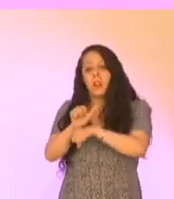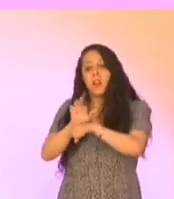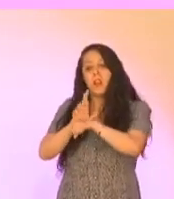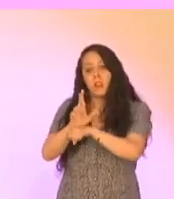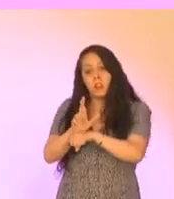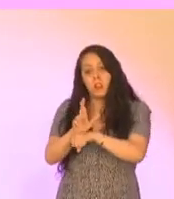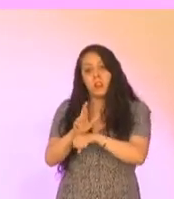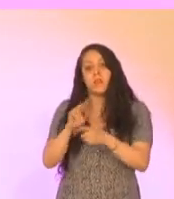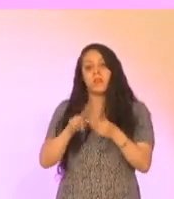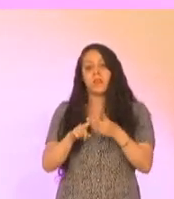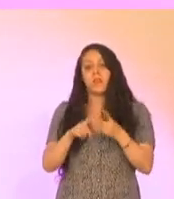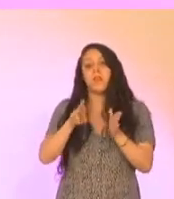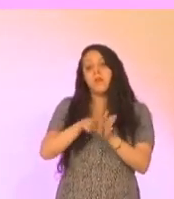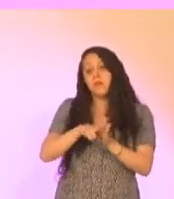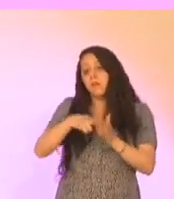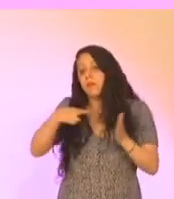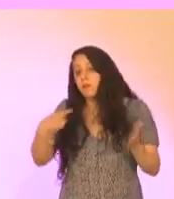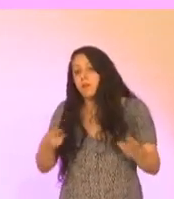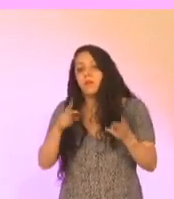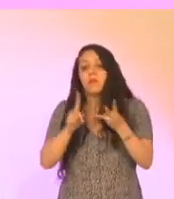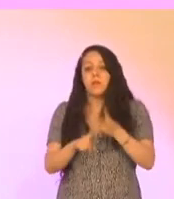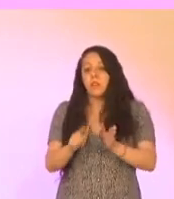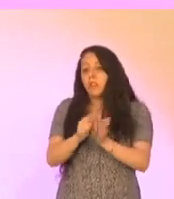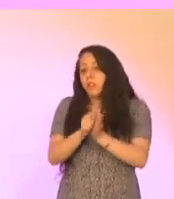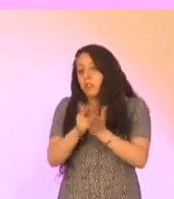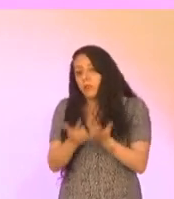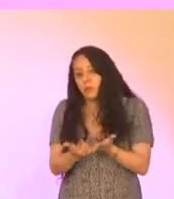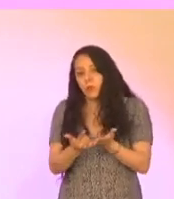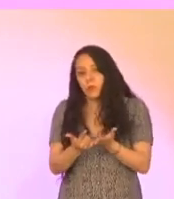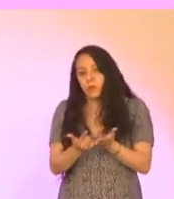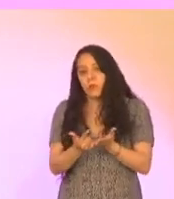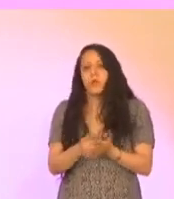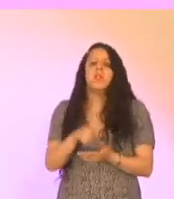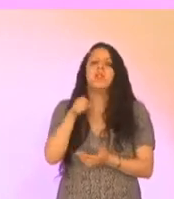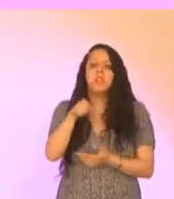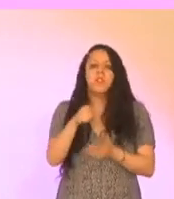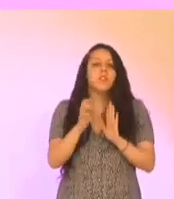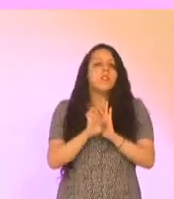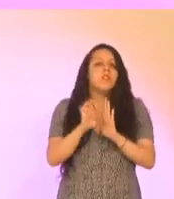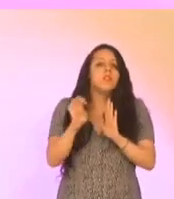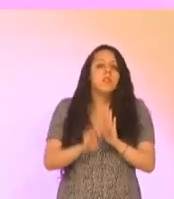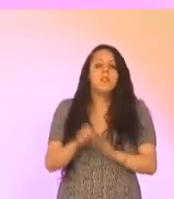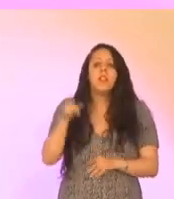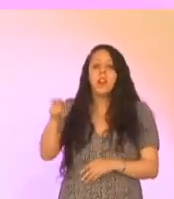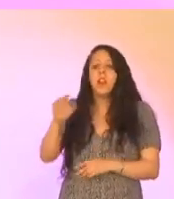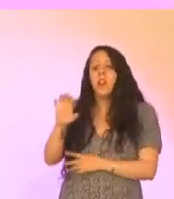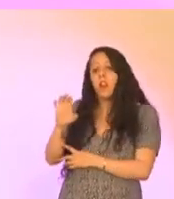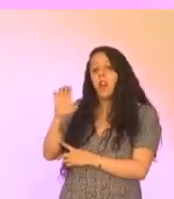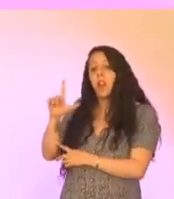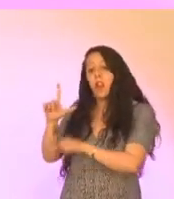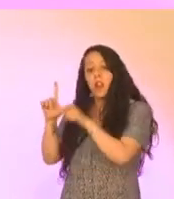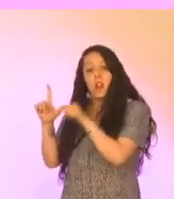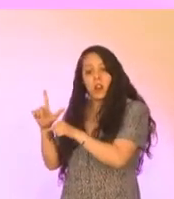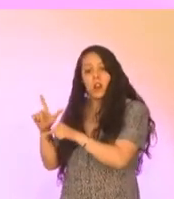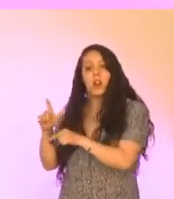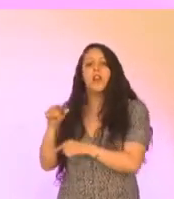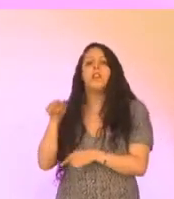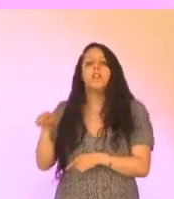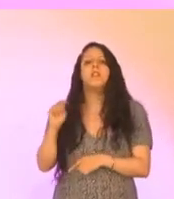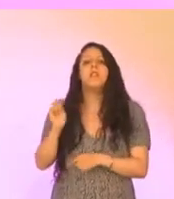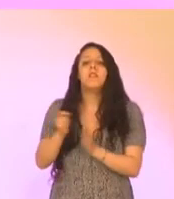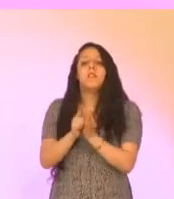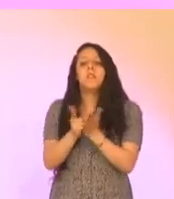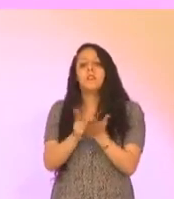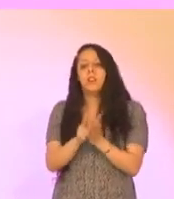por ejemplo en este caso es ser cabrera que es autora de perlas que está por agotarse